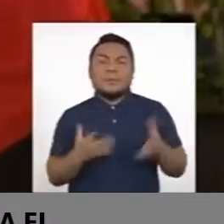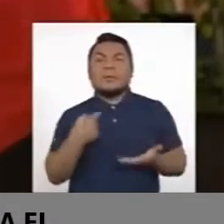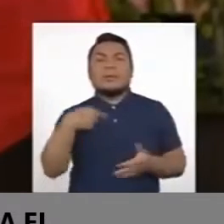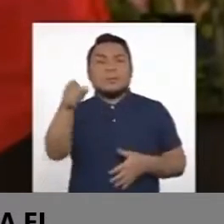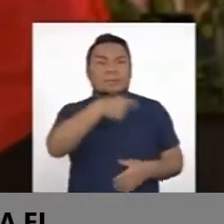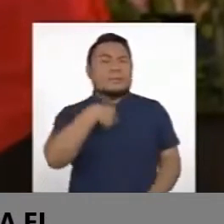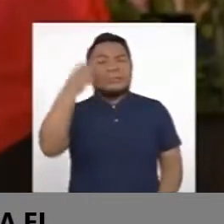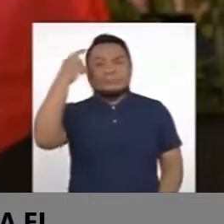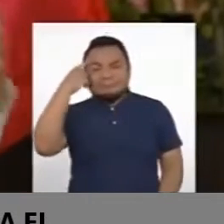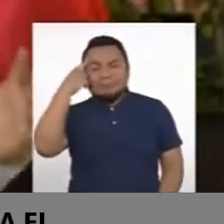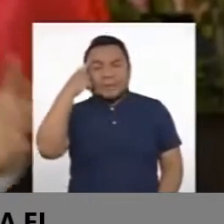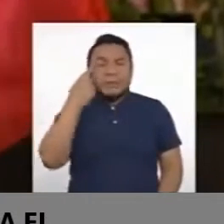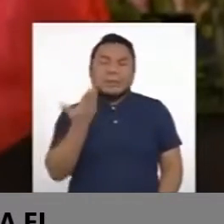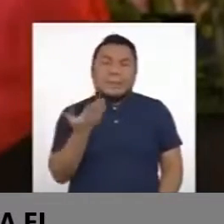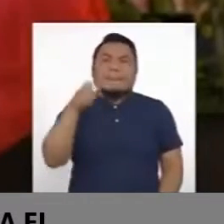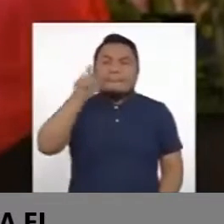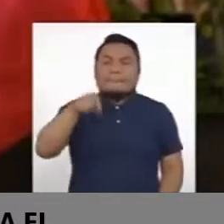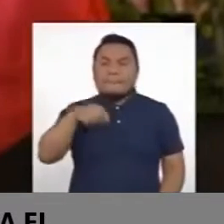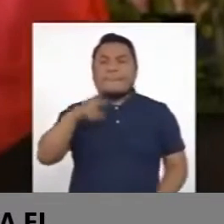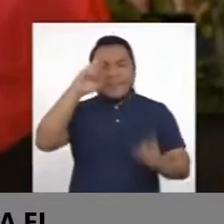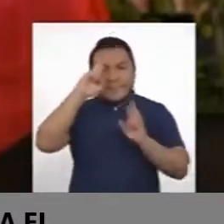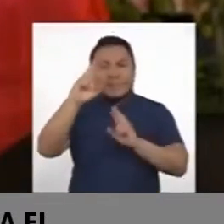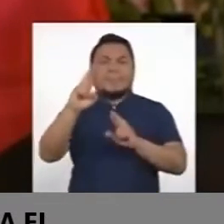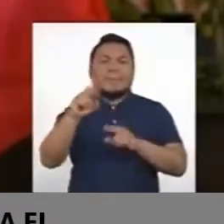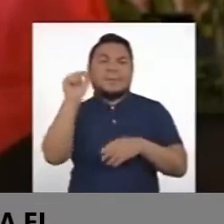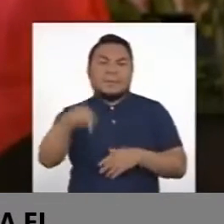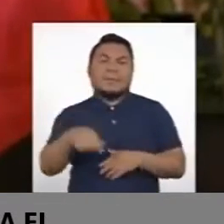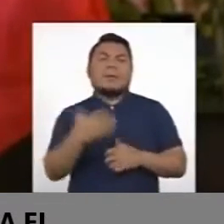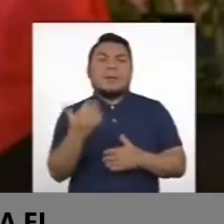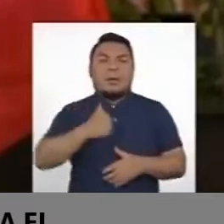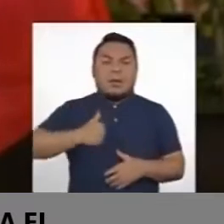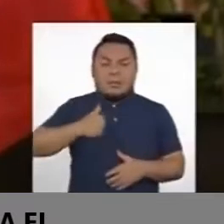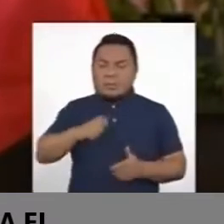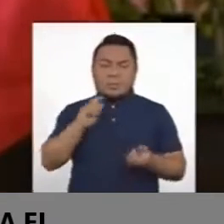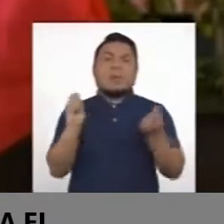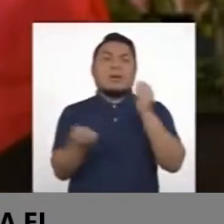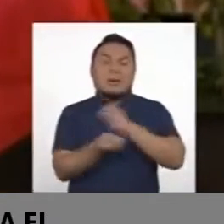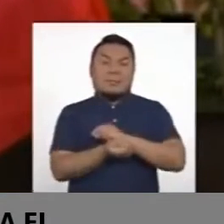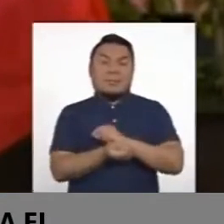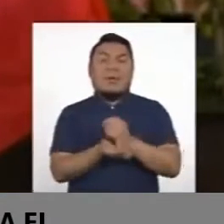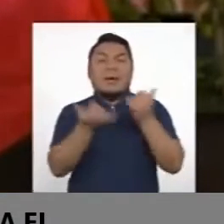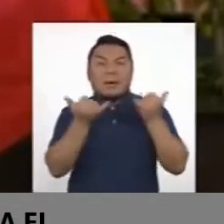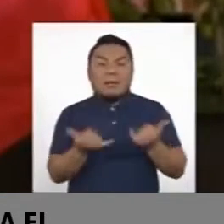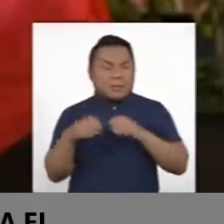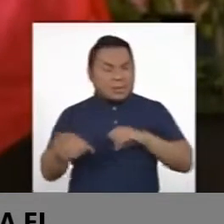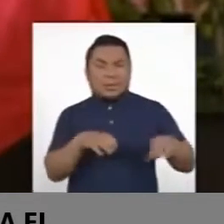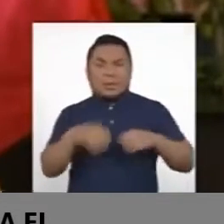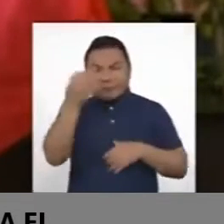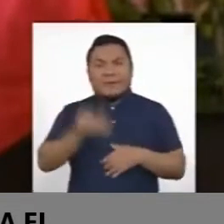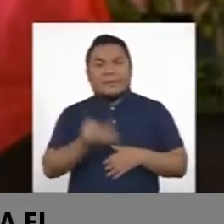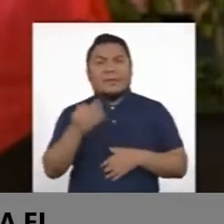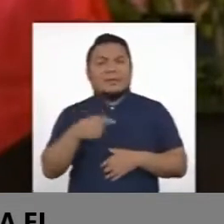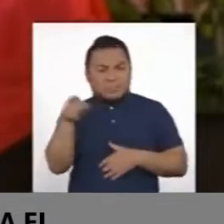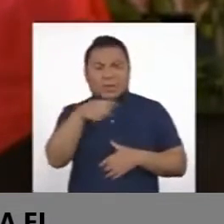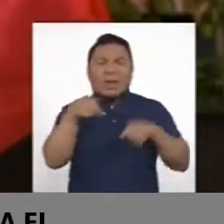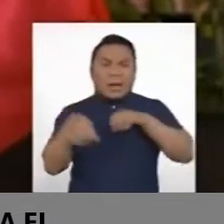una conciencia de la necesidad de respetar ese tipo de actitudes. Ahora cumplámosla.